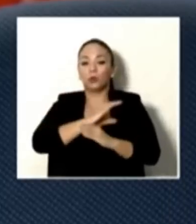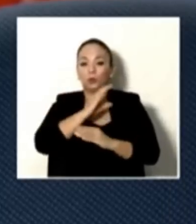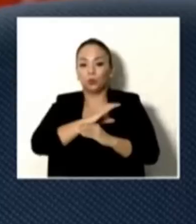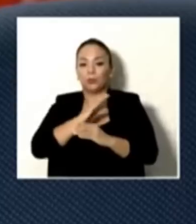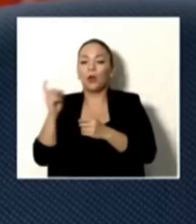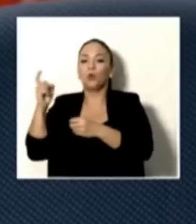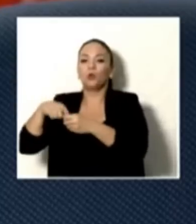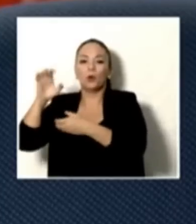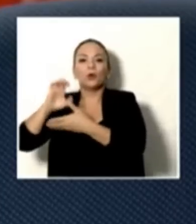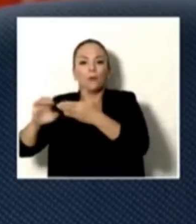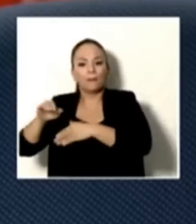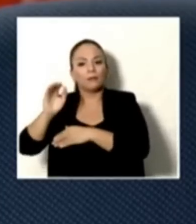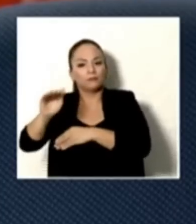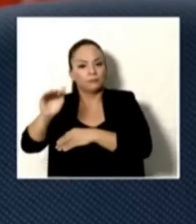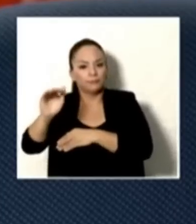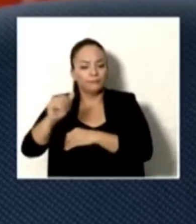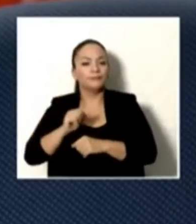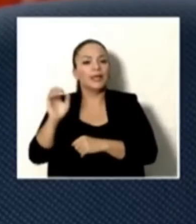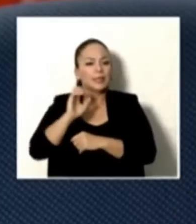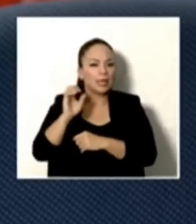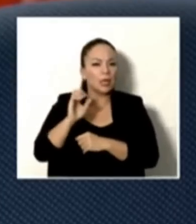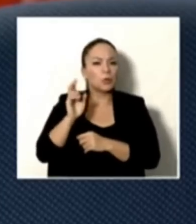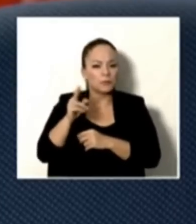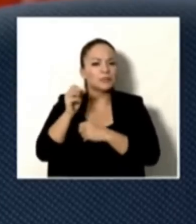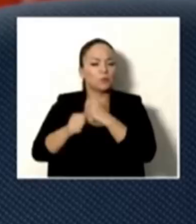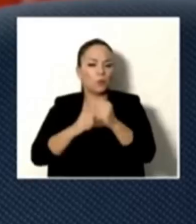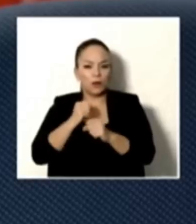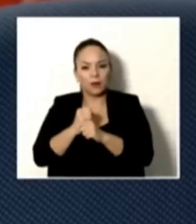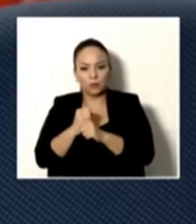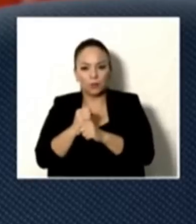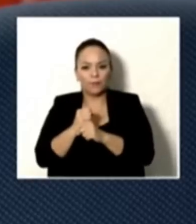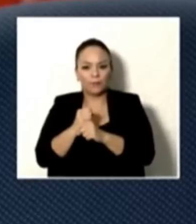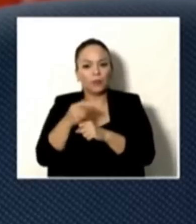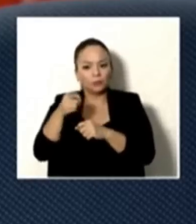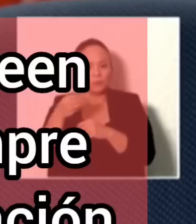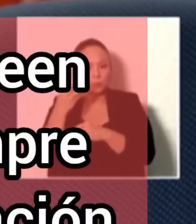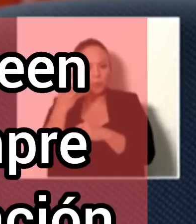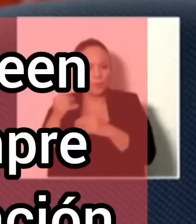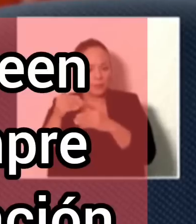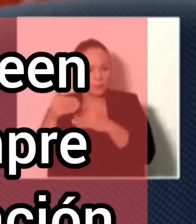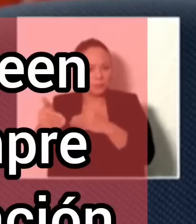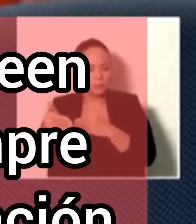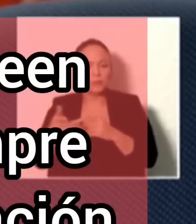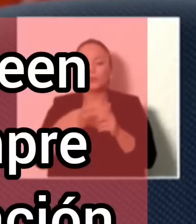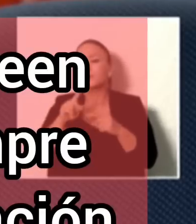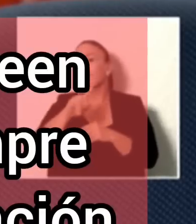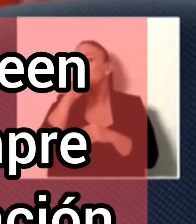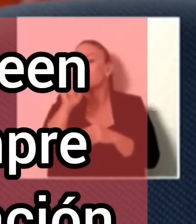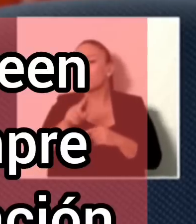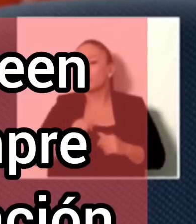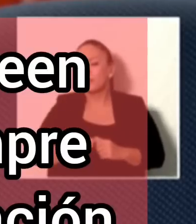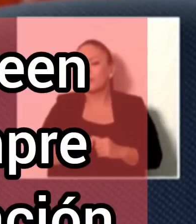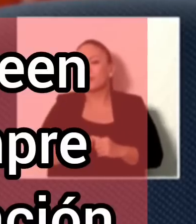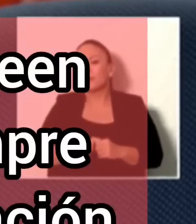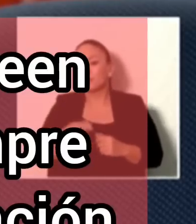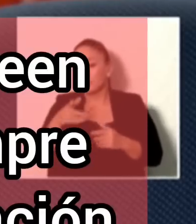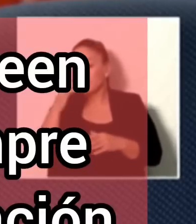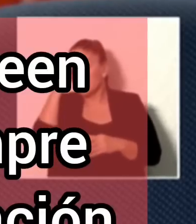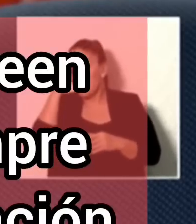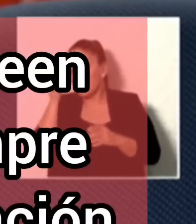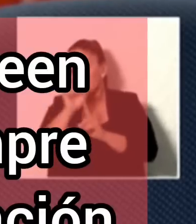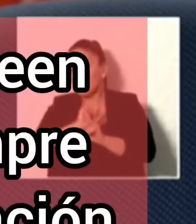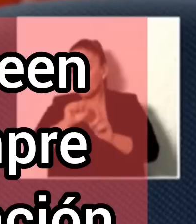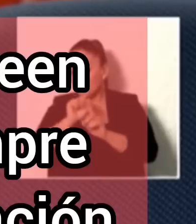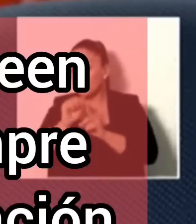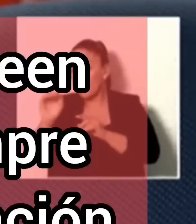Unión Europea desde enero de ese mismo año. O sea, se estuvo en el cargo 4 meses. La pregunta es, usted sabía de esta